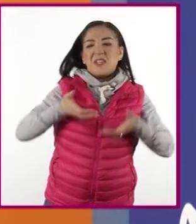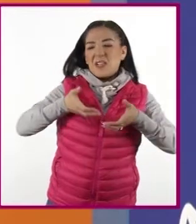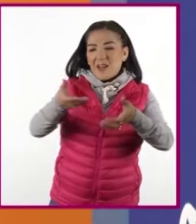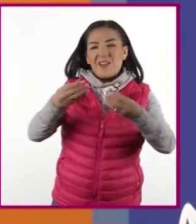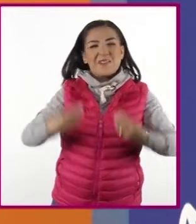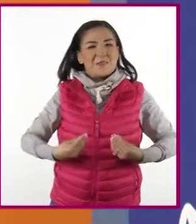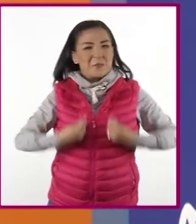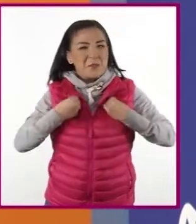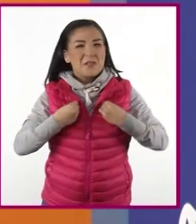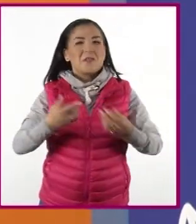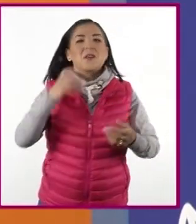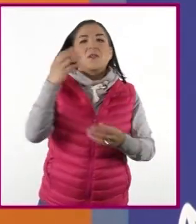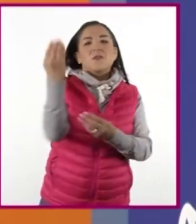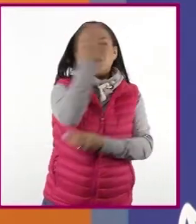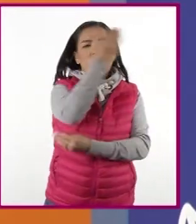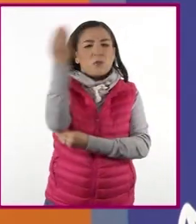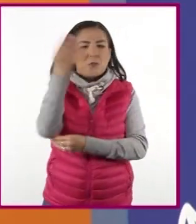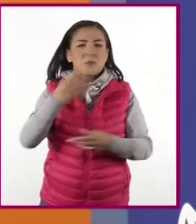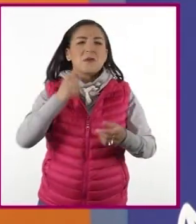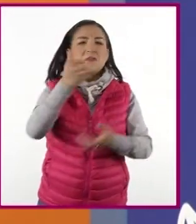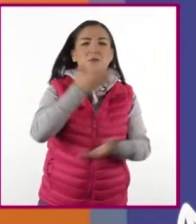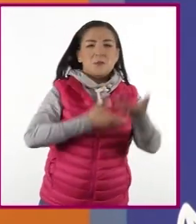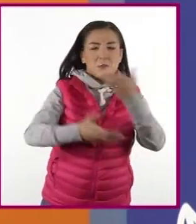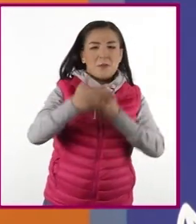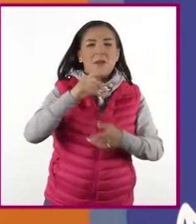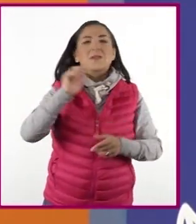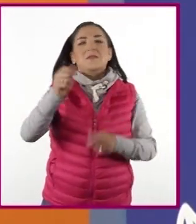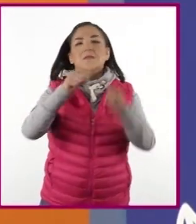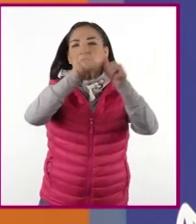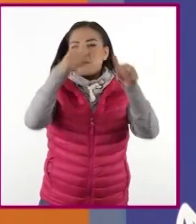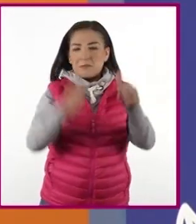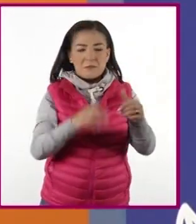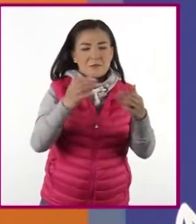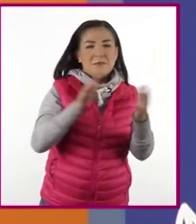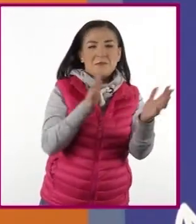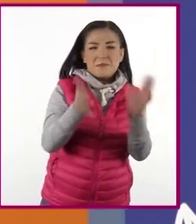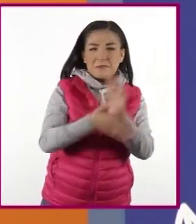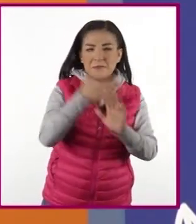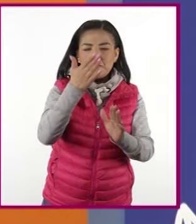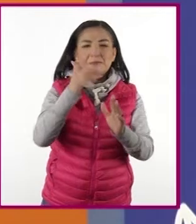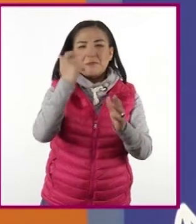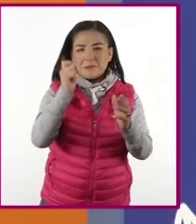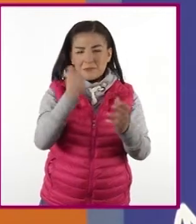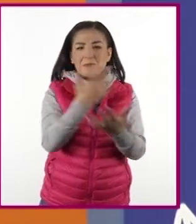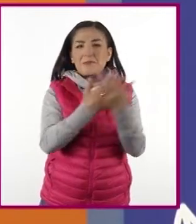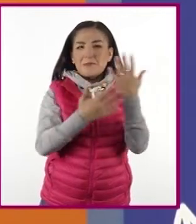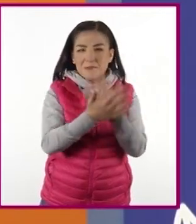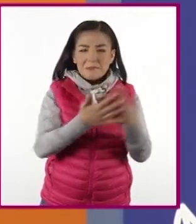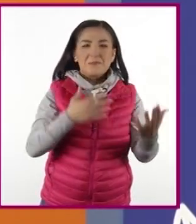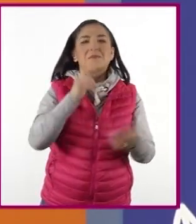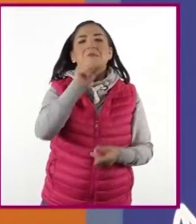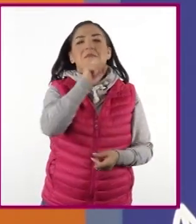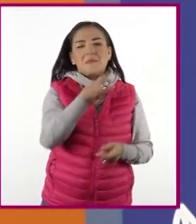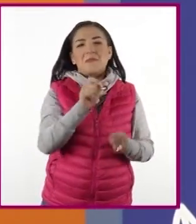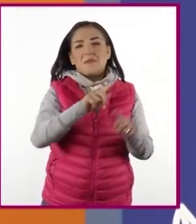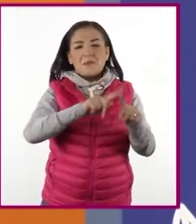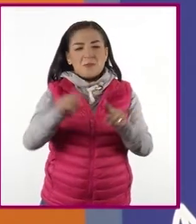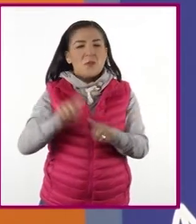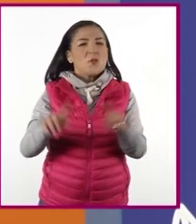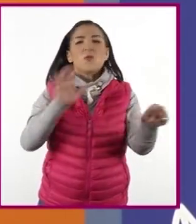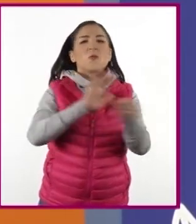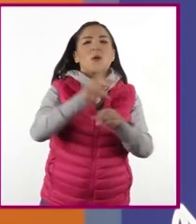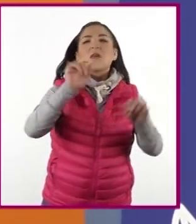pequeños comerciantes, artesanos y campesinos. Entonces, ¿cuál creen que haya sido la reacción de los